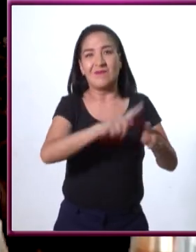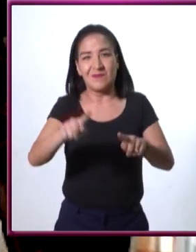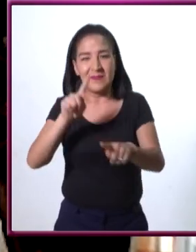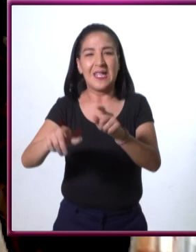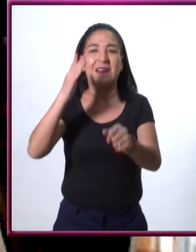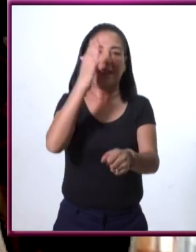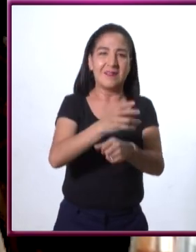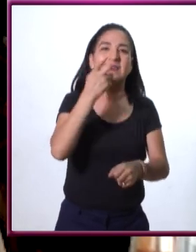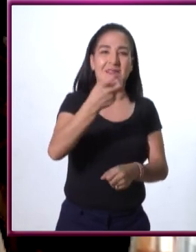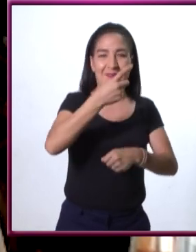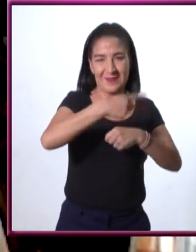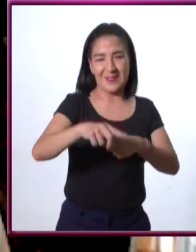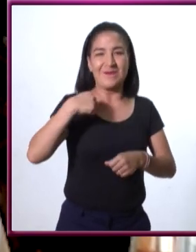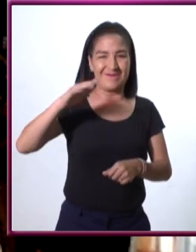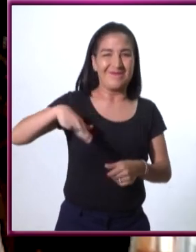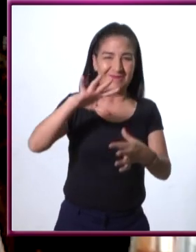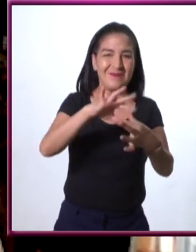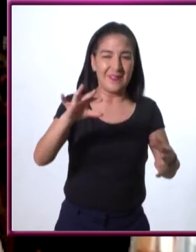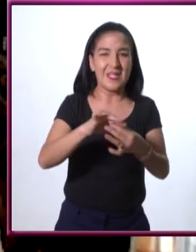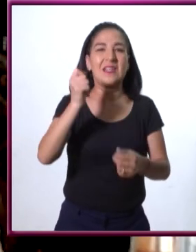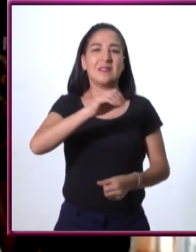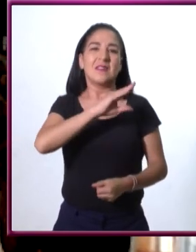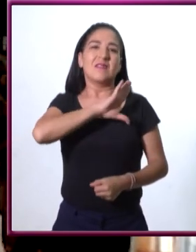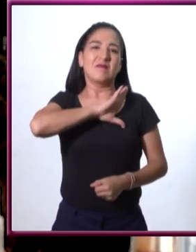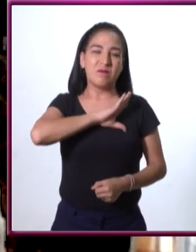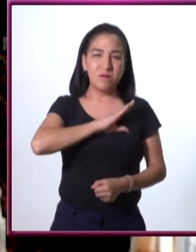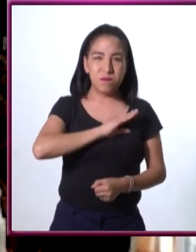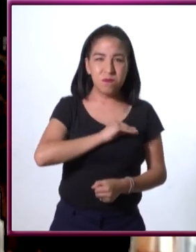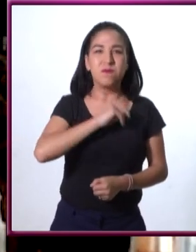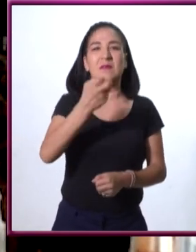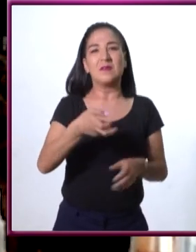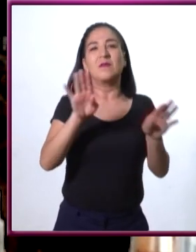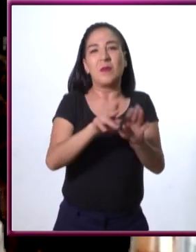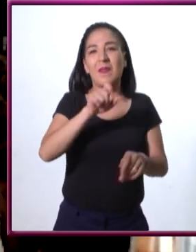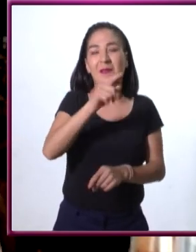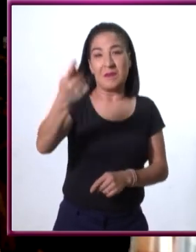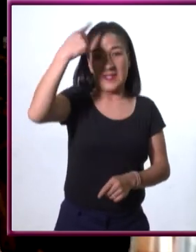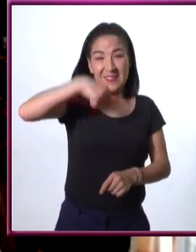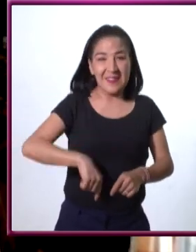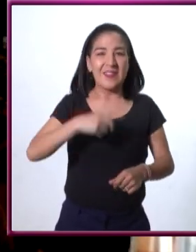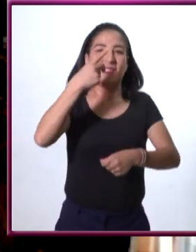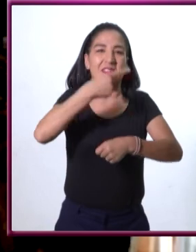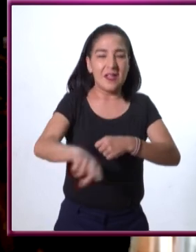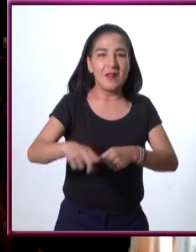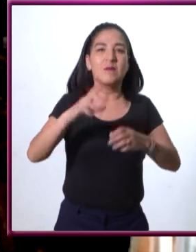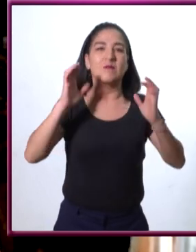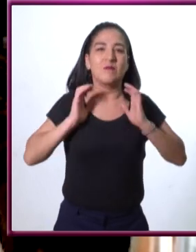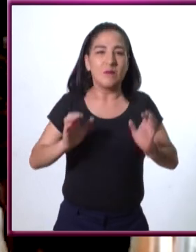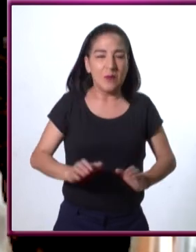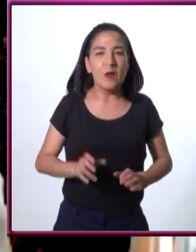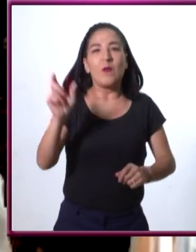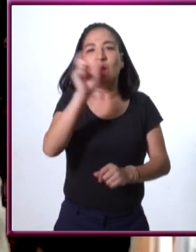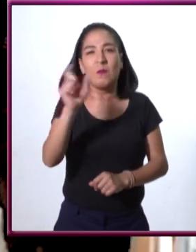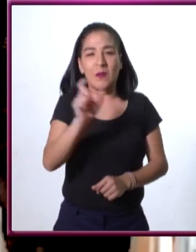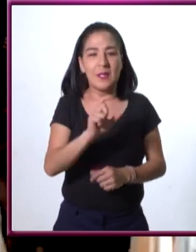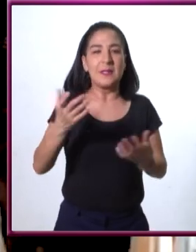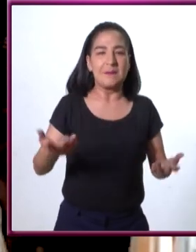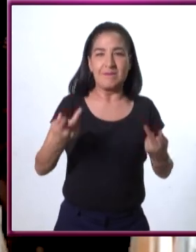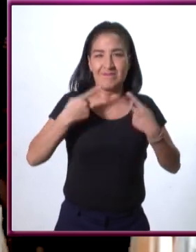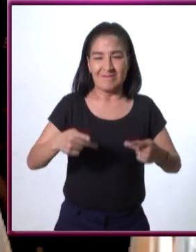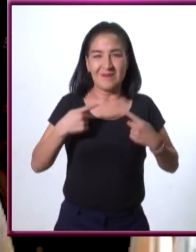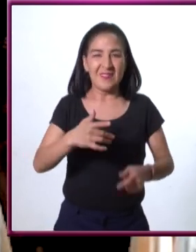por supuesto daña, como ya decíamos, la autoestima e inclusive daña también a las personas cuando de